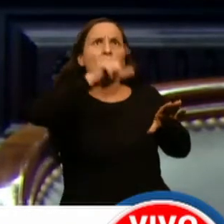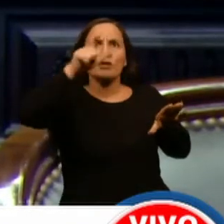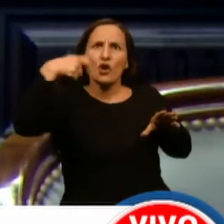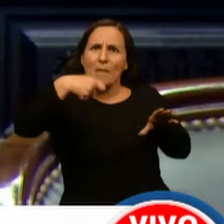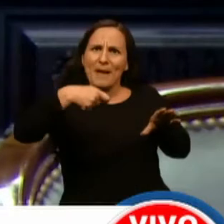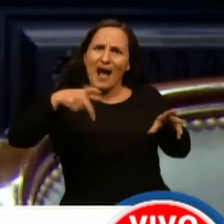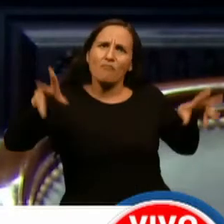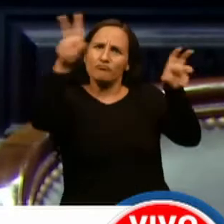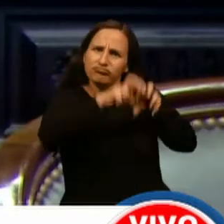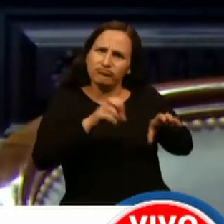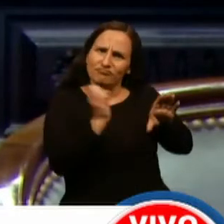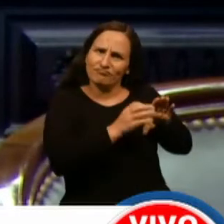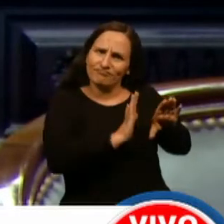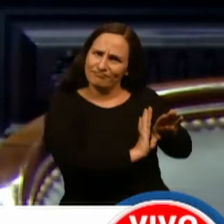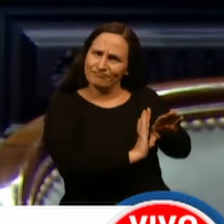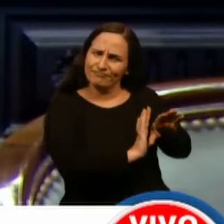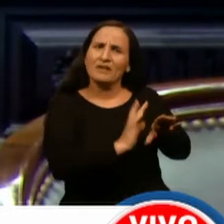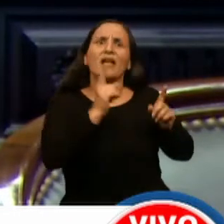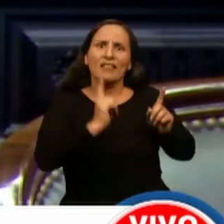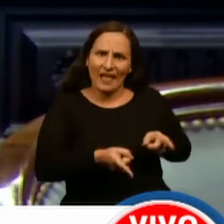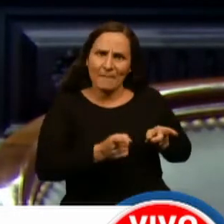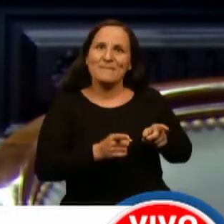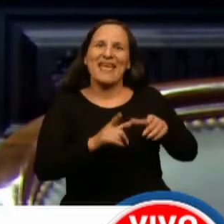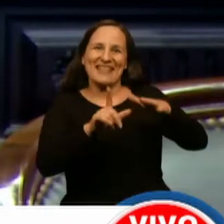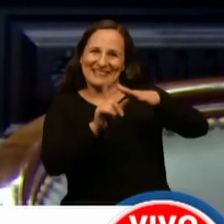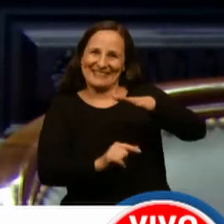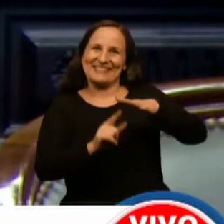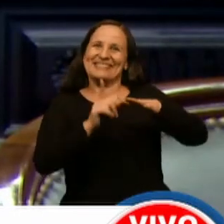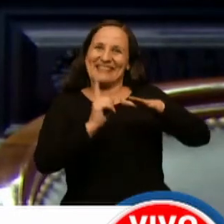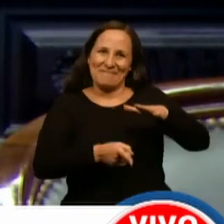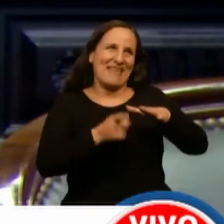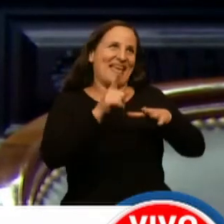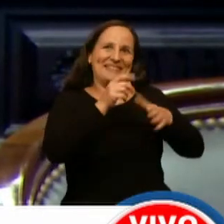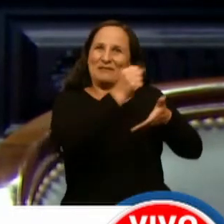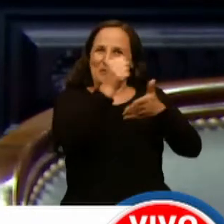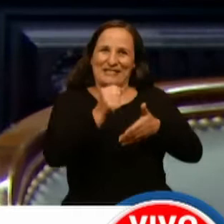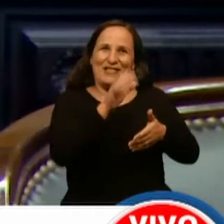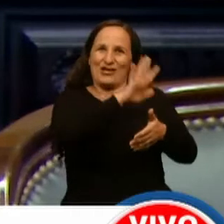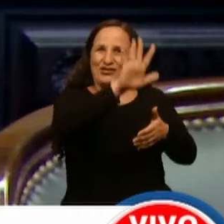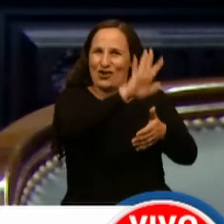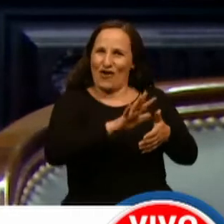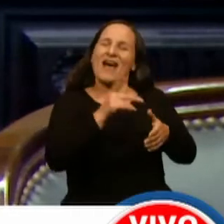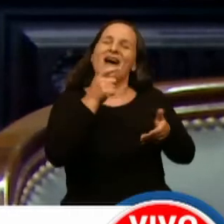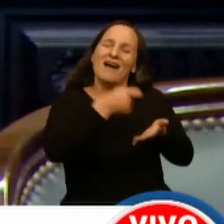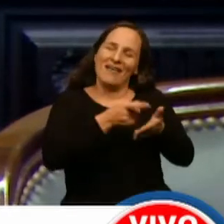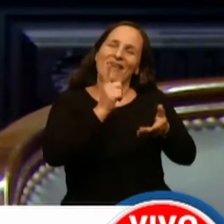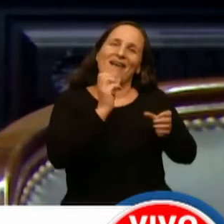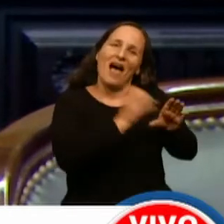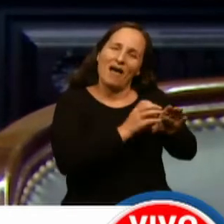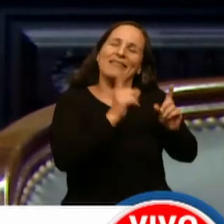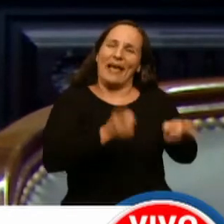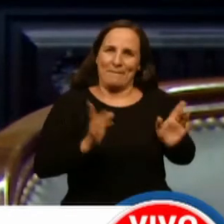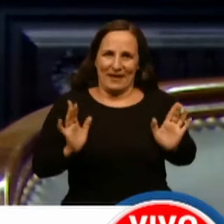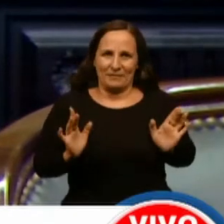país, también los usuarios de las zonas subsidiadas. Nos encontramos con un proyecto de ley tratado